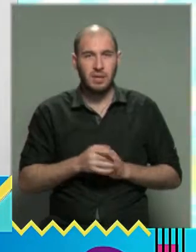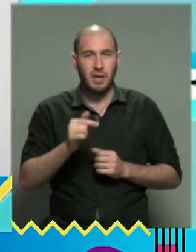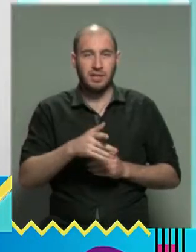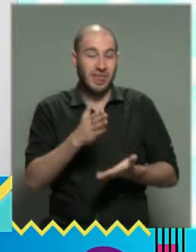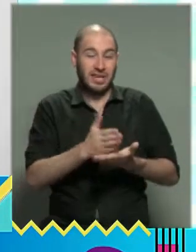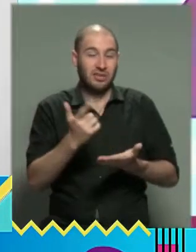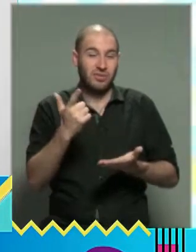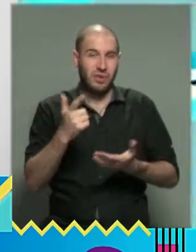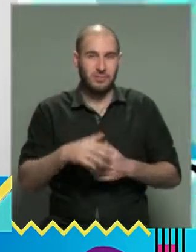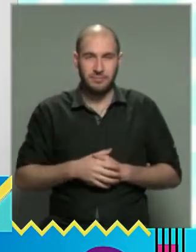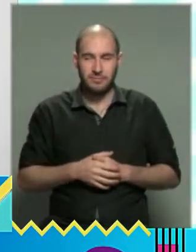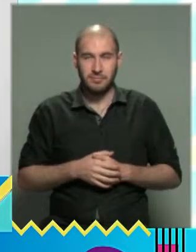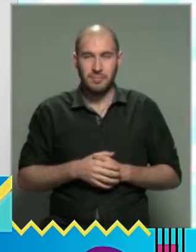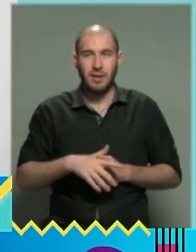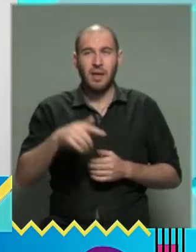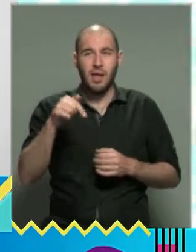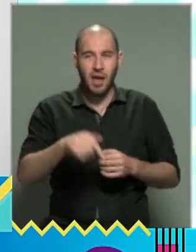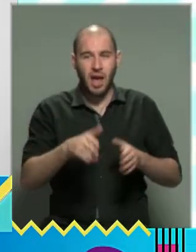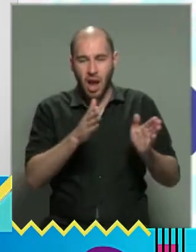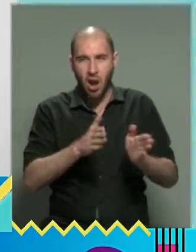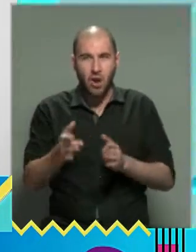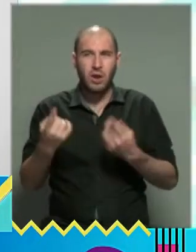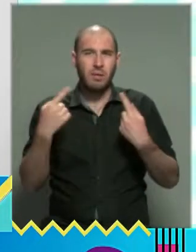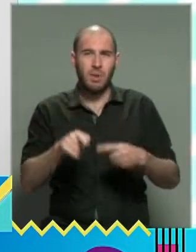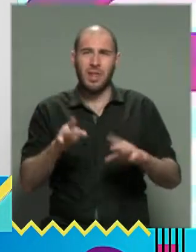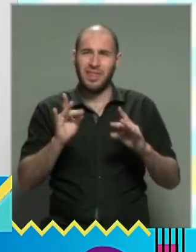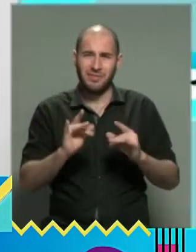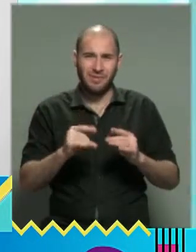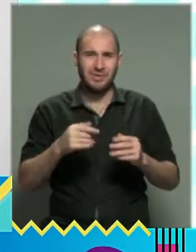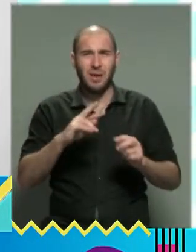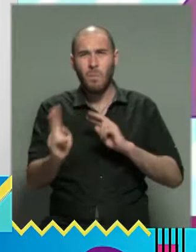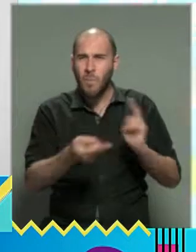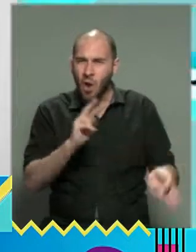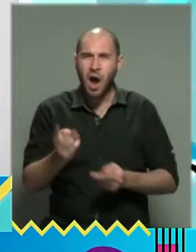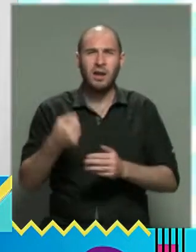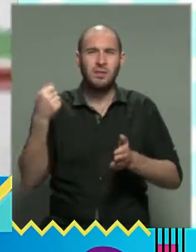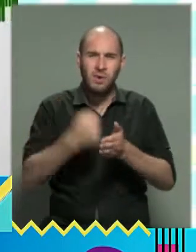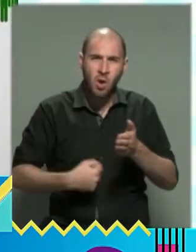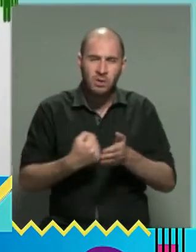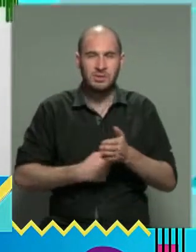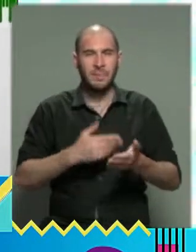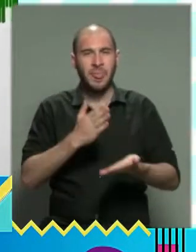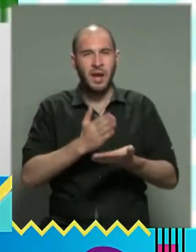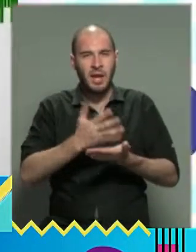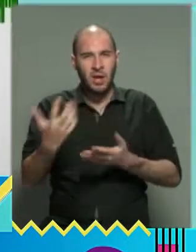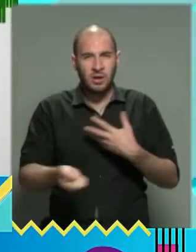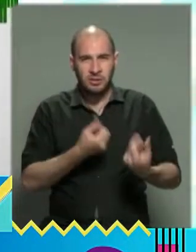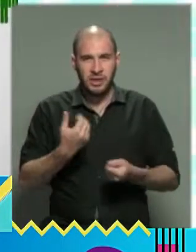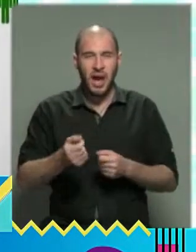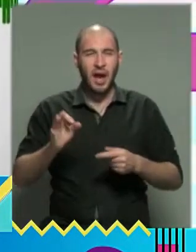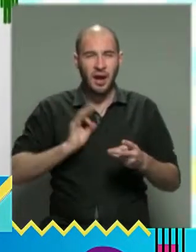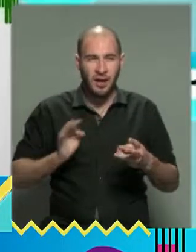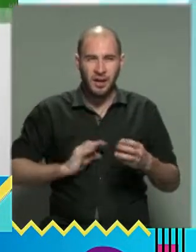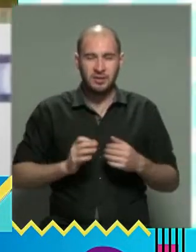de derechos. Y ahí se empiezan a organizar, pero eso costó muertes, luchas, es decir, los derechos que se han adquirido a través de